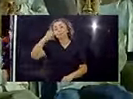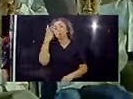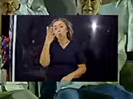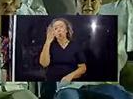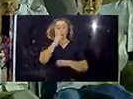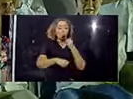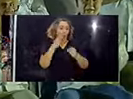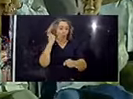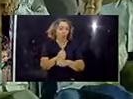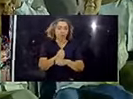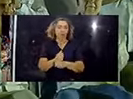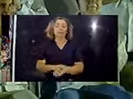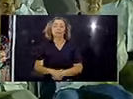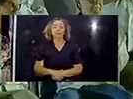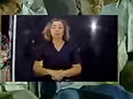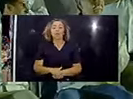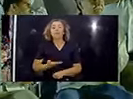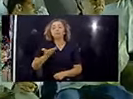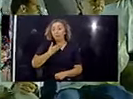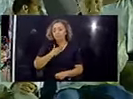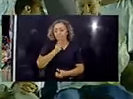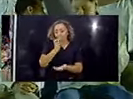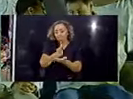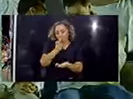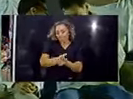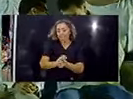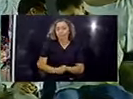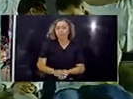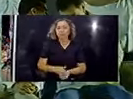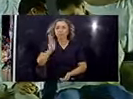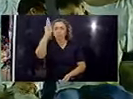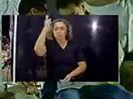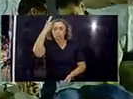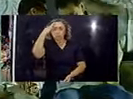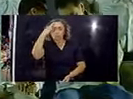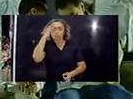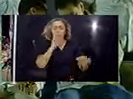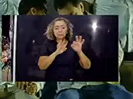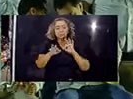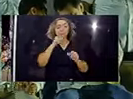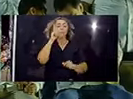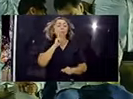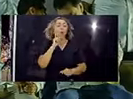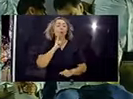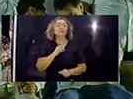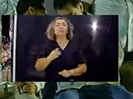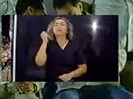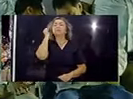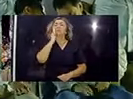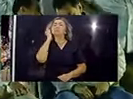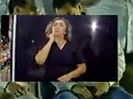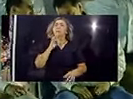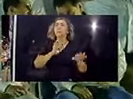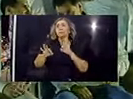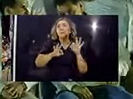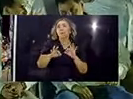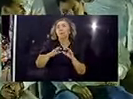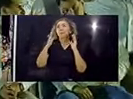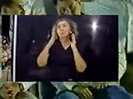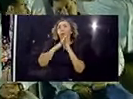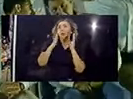edad porque hay que reconocer el trabajo de las mujeres que han trabajado en el hogar cuidando a sus